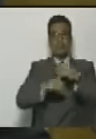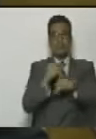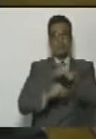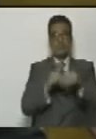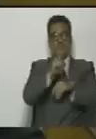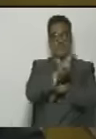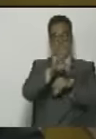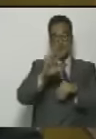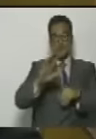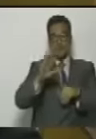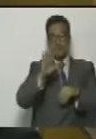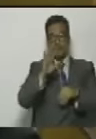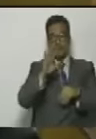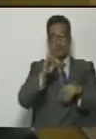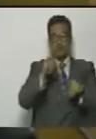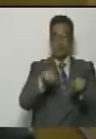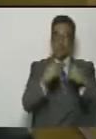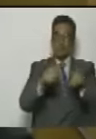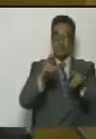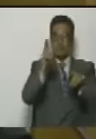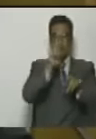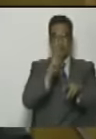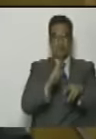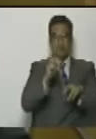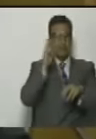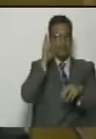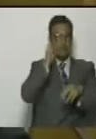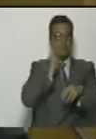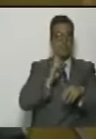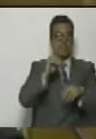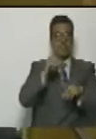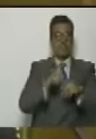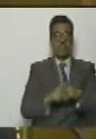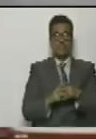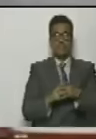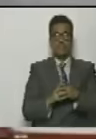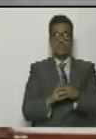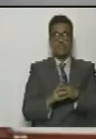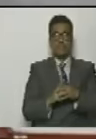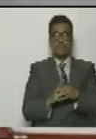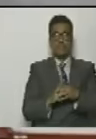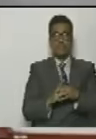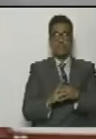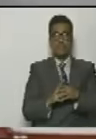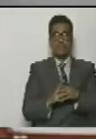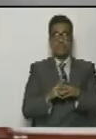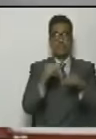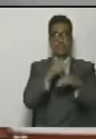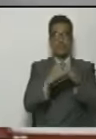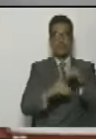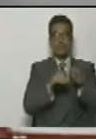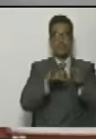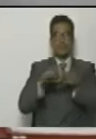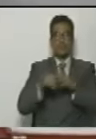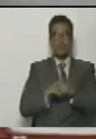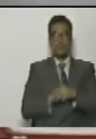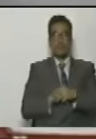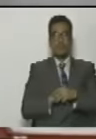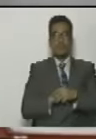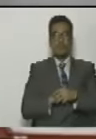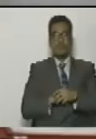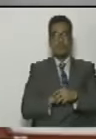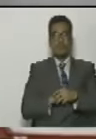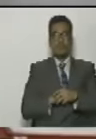el 25 aniversario de la Revolución Bolivariana liderada... Con motivo de cumplirse, subsecretario.